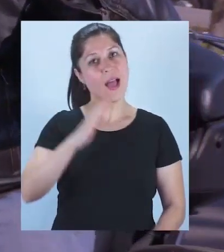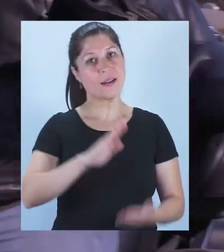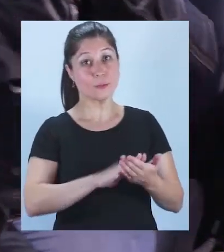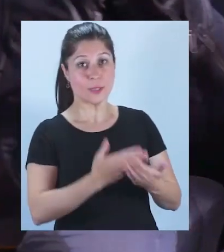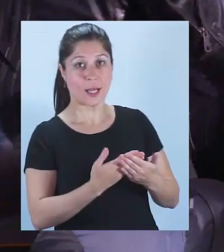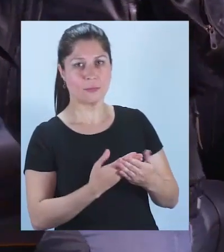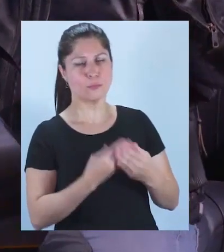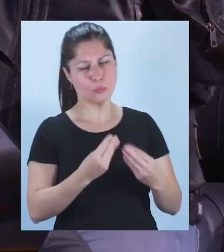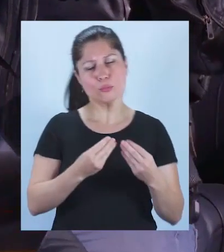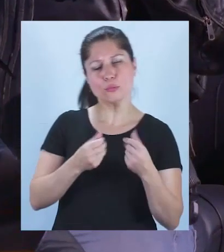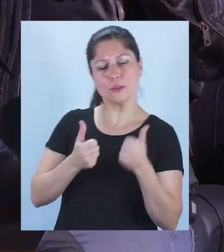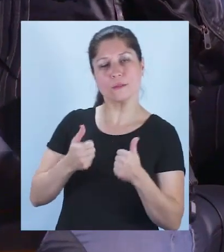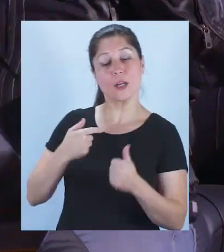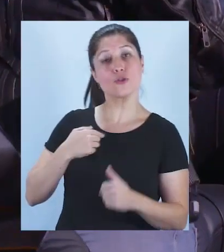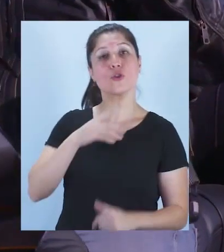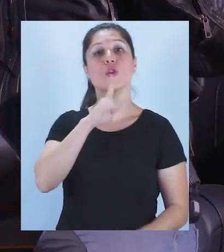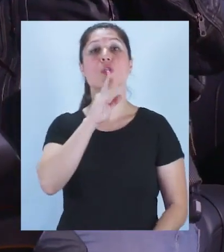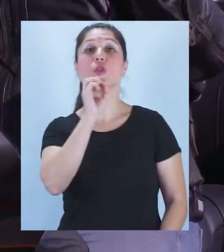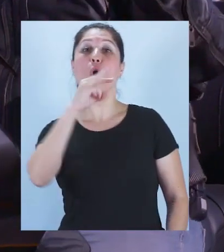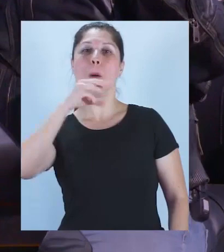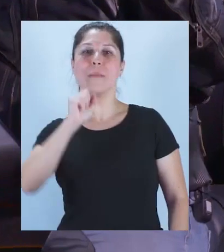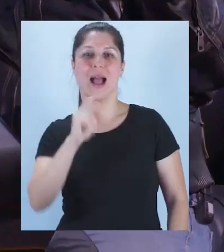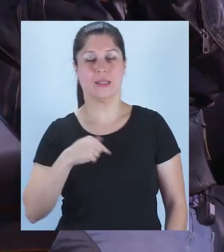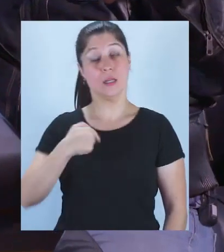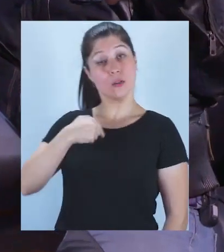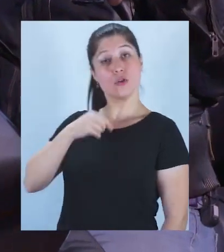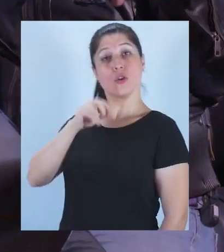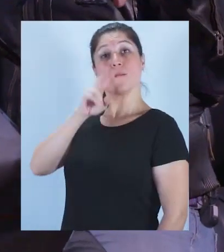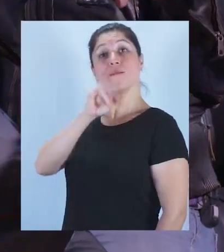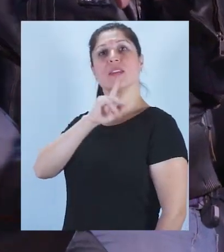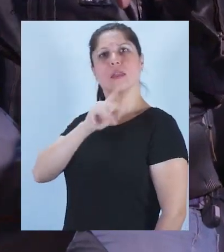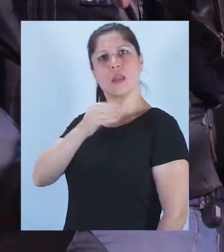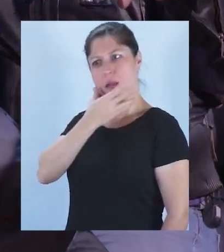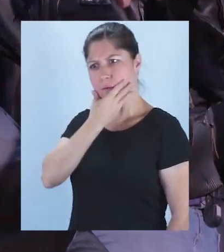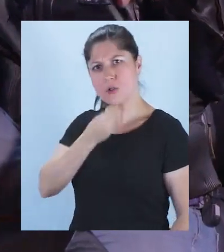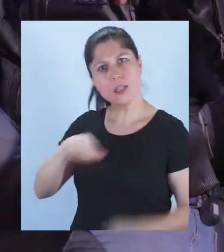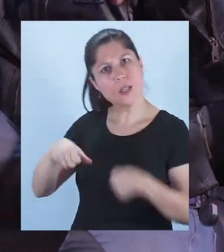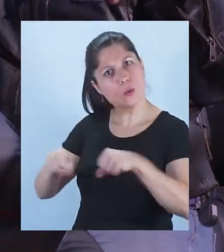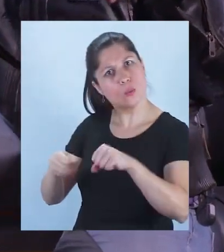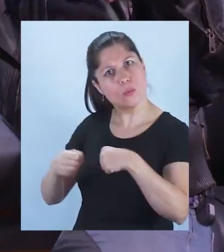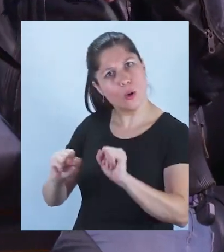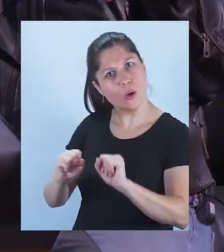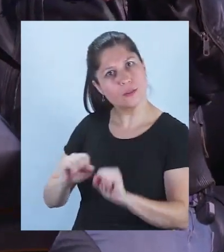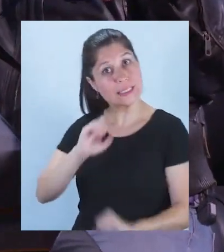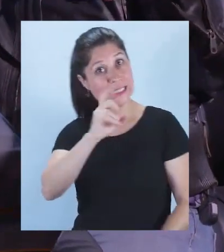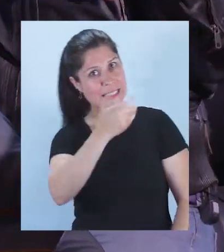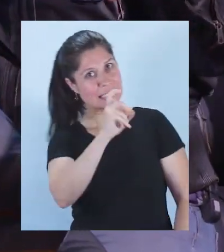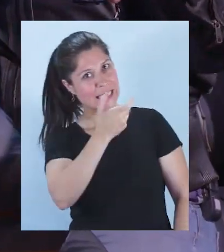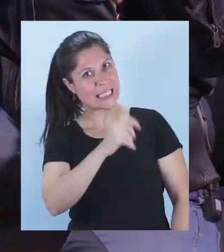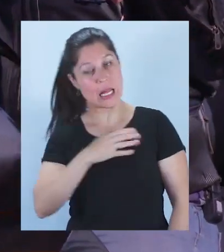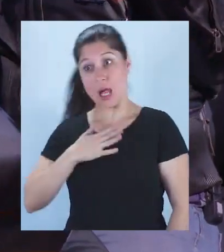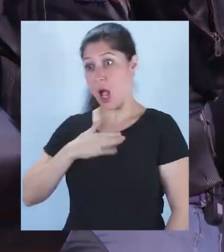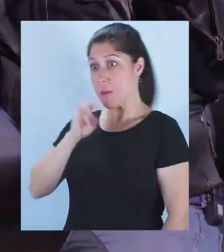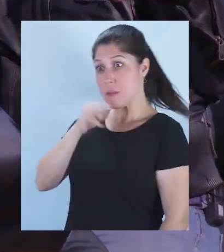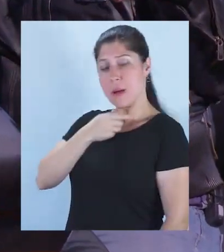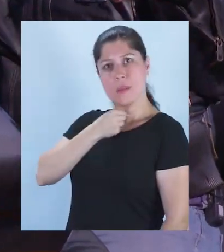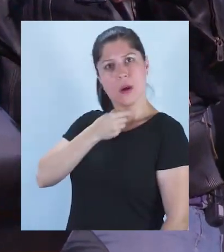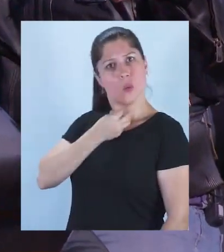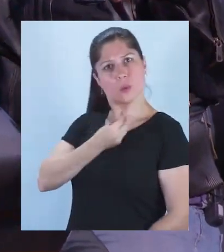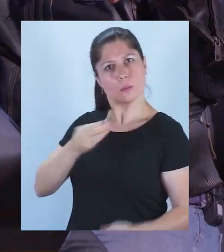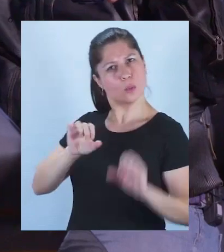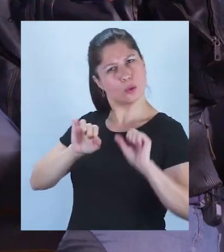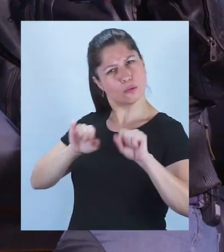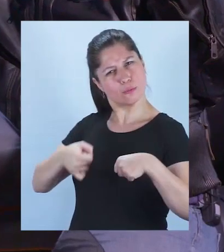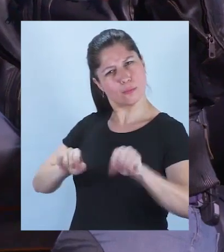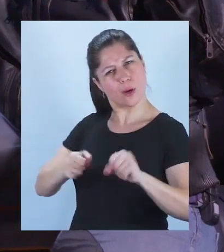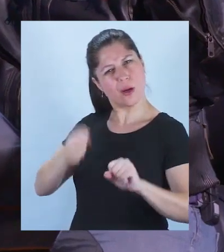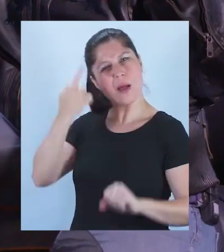Hola, ¿cómo estás? Muy bien. Yo soy Tomás. Yo soy Viti. Qué linda tu moto. Uy, muchas gracias. Es muy lindo. A mi mamá le gustan mucho